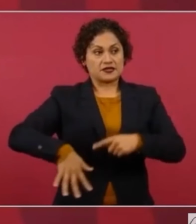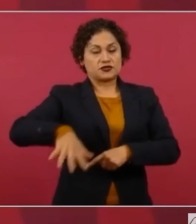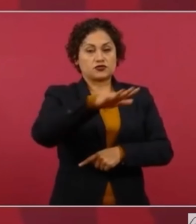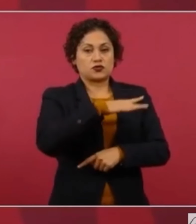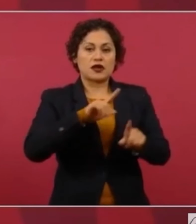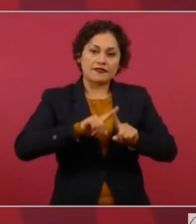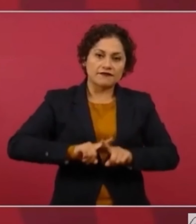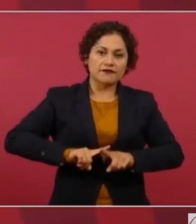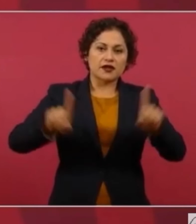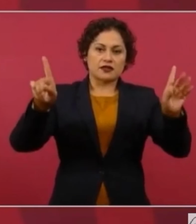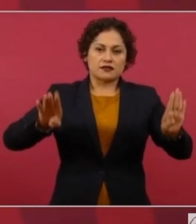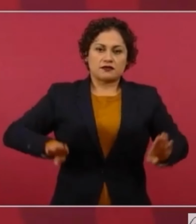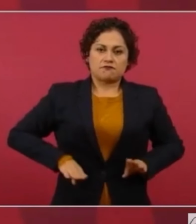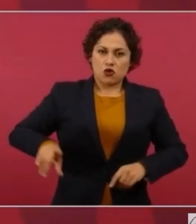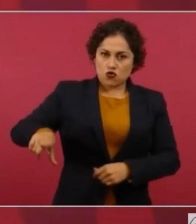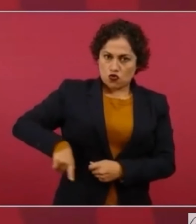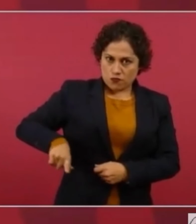gobiernos.